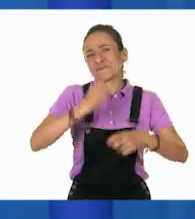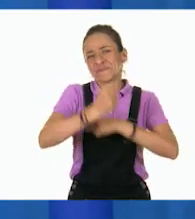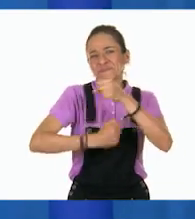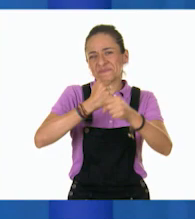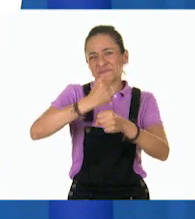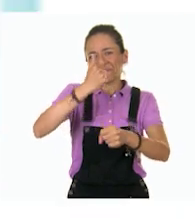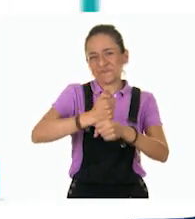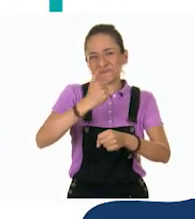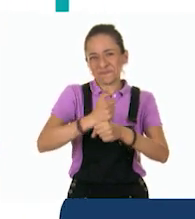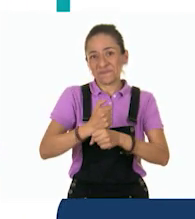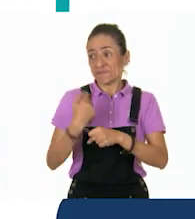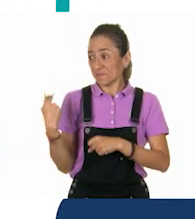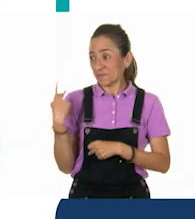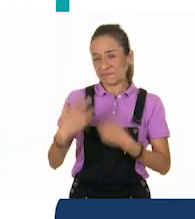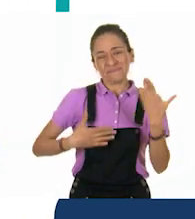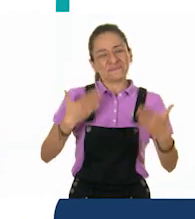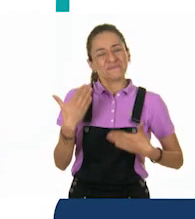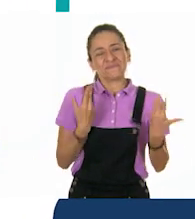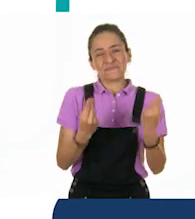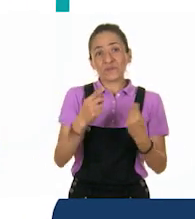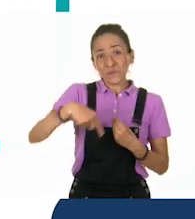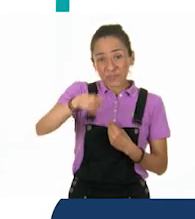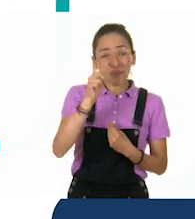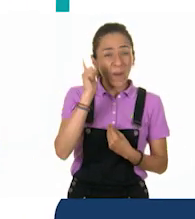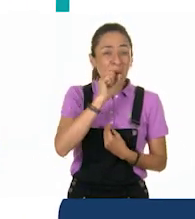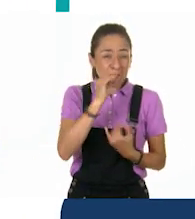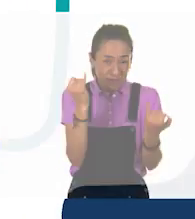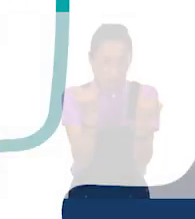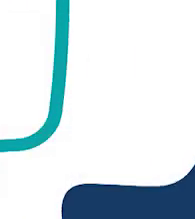disfrutado tanto como la maestra Diana y yo.